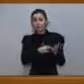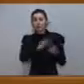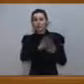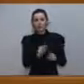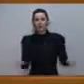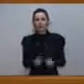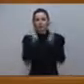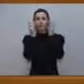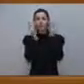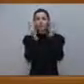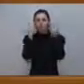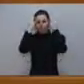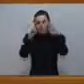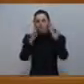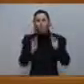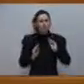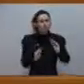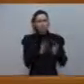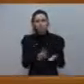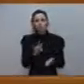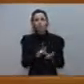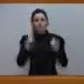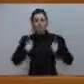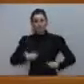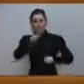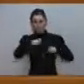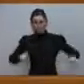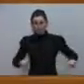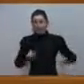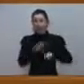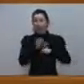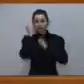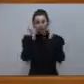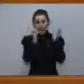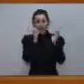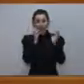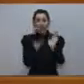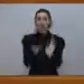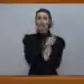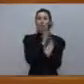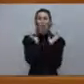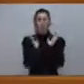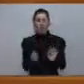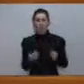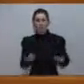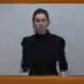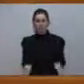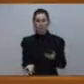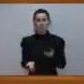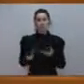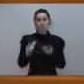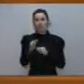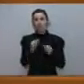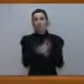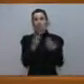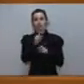campaña de saneamiento, que esta fuera realizada por los mismos veterinarios que en campañas anteriores. A esto se suma que esos dieciocho